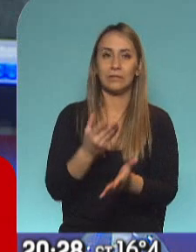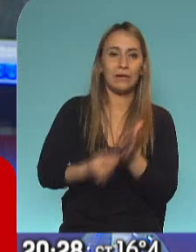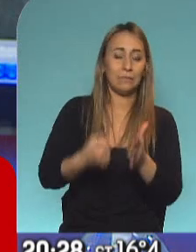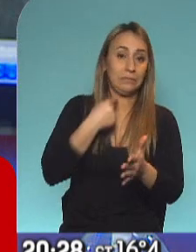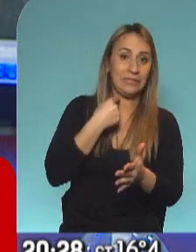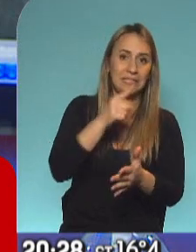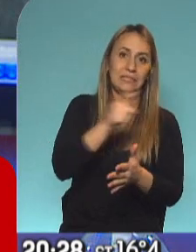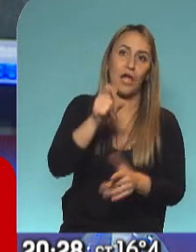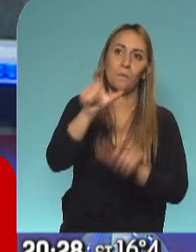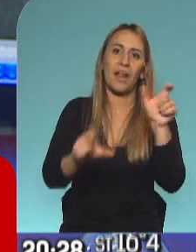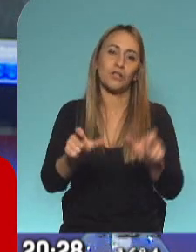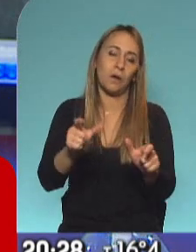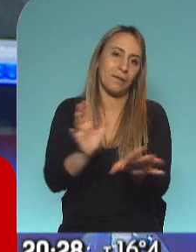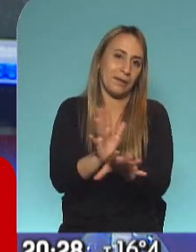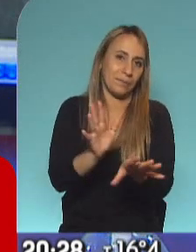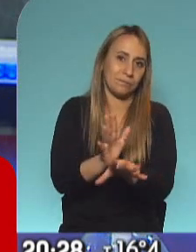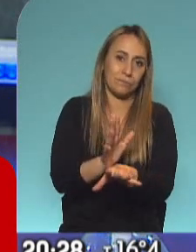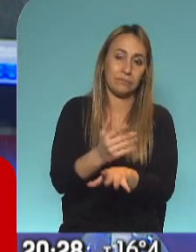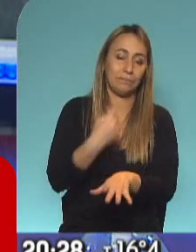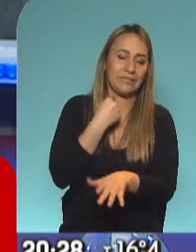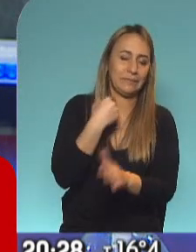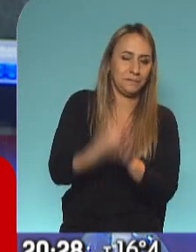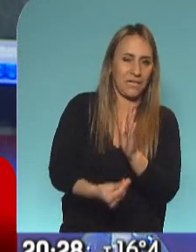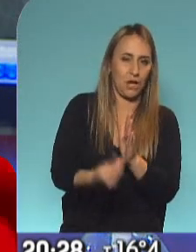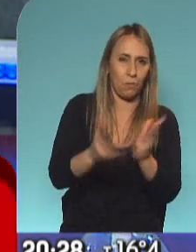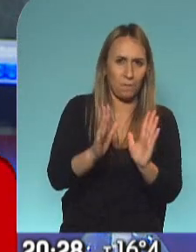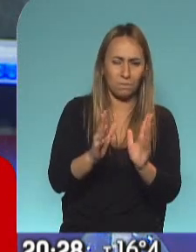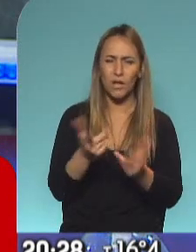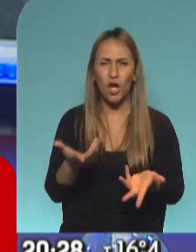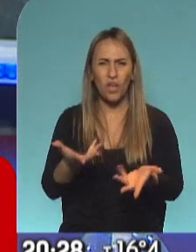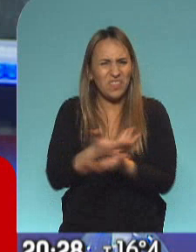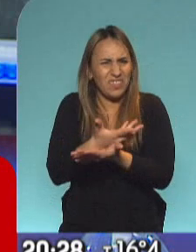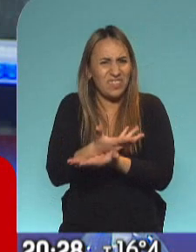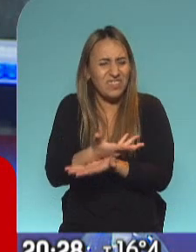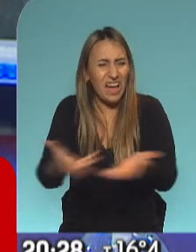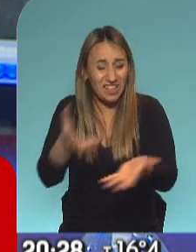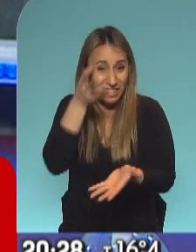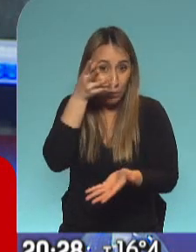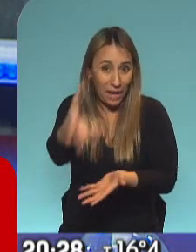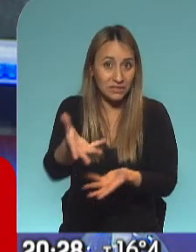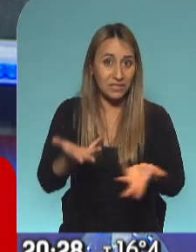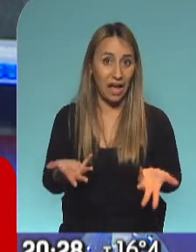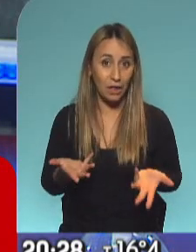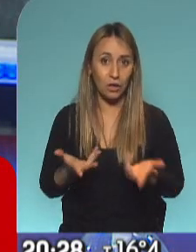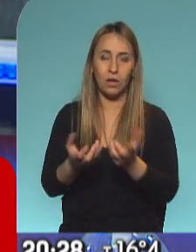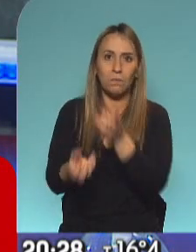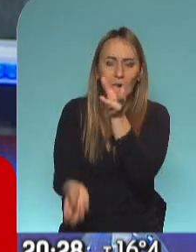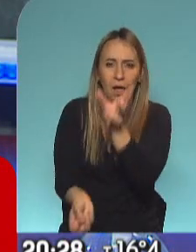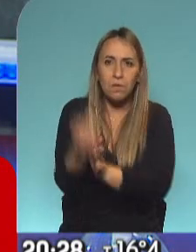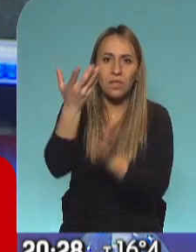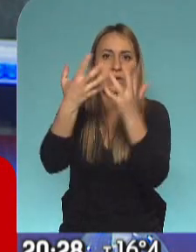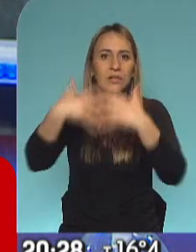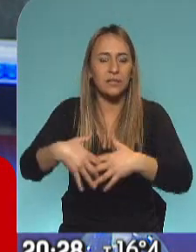y uno admite ese determinado error. Pero tanta demora para tratar de desarrollar un sistema para registrar